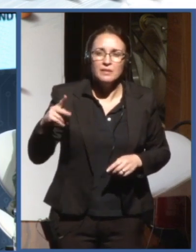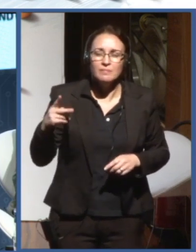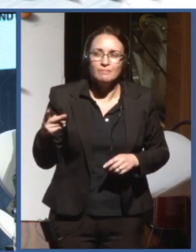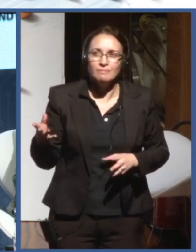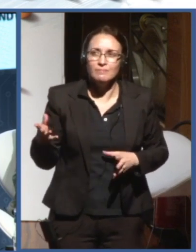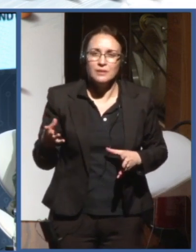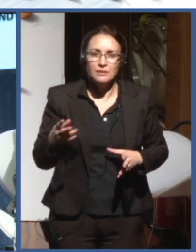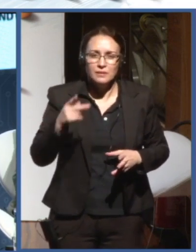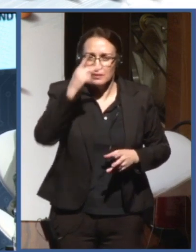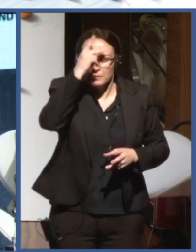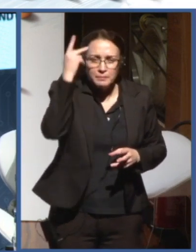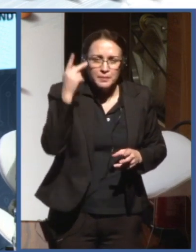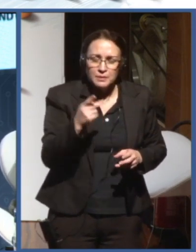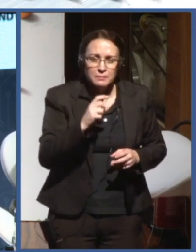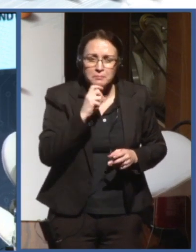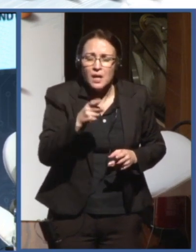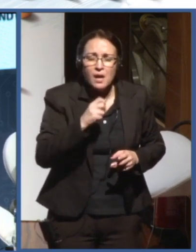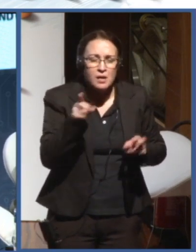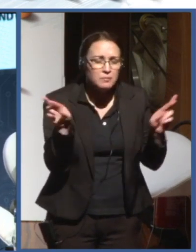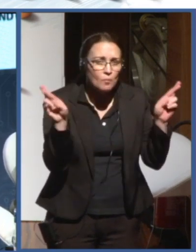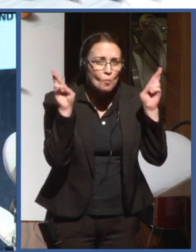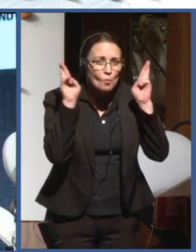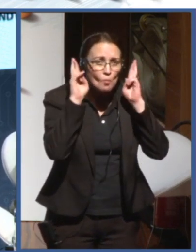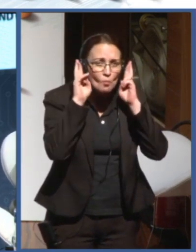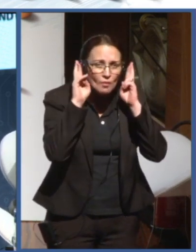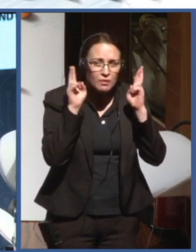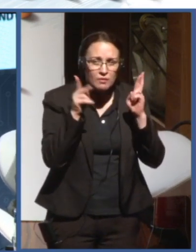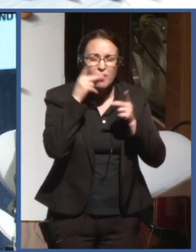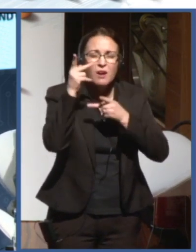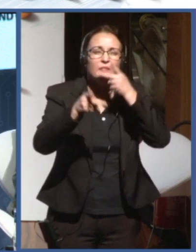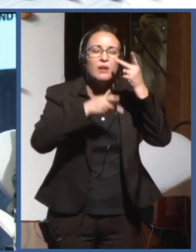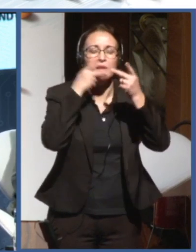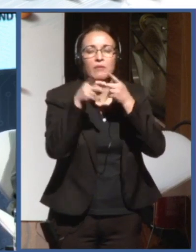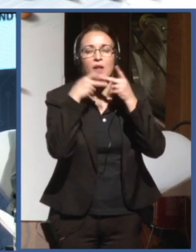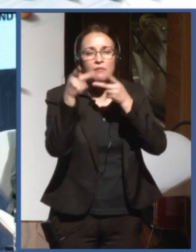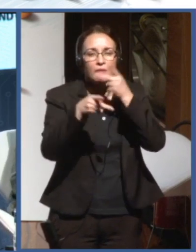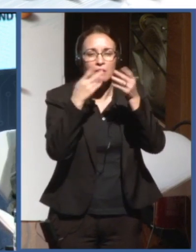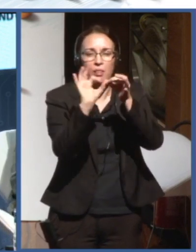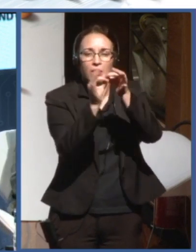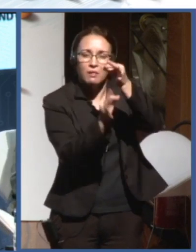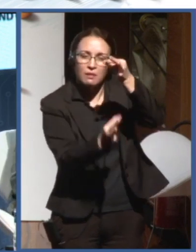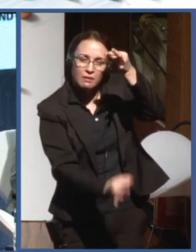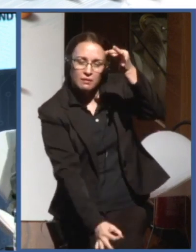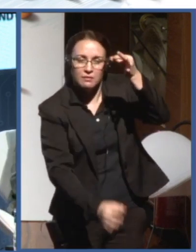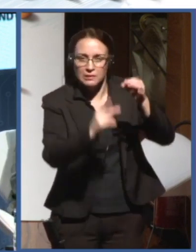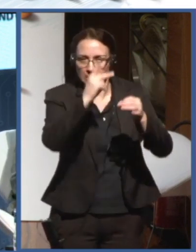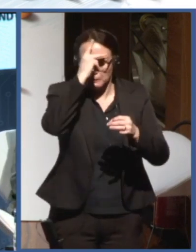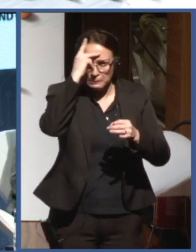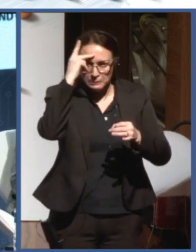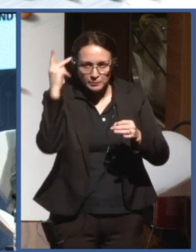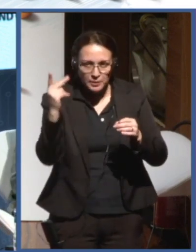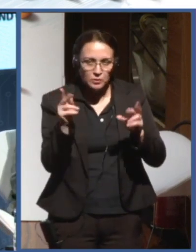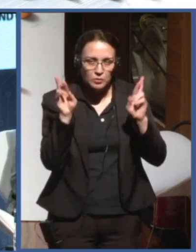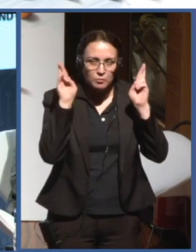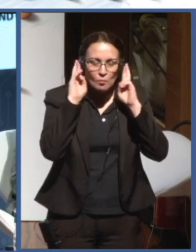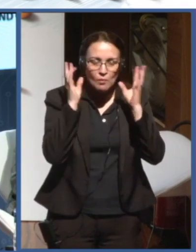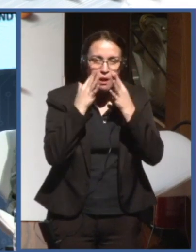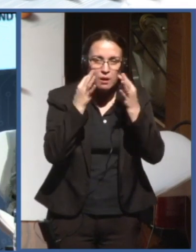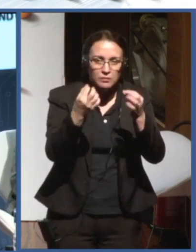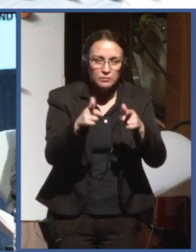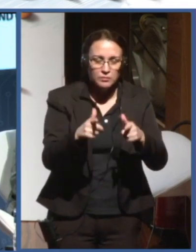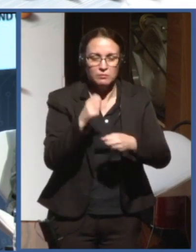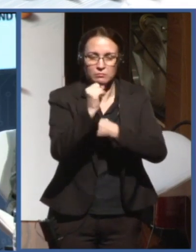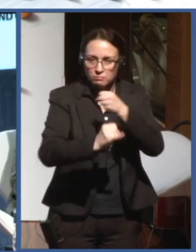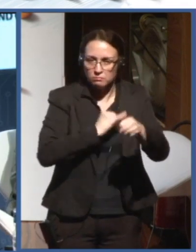en que se toman decisiones y en los que se hablan sobre la gobernanza de internet. Se les mencionó a diferentes